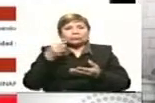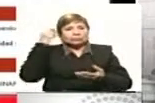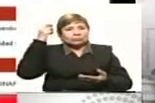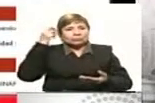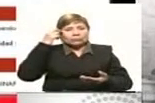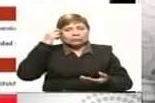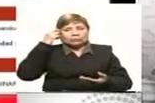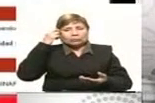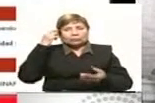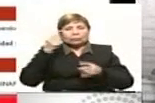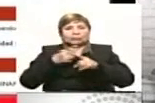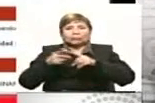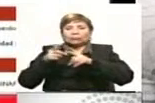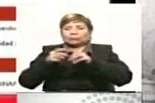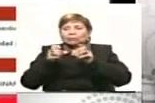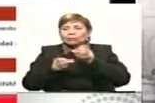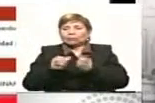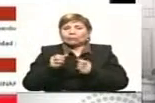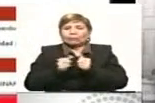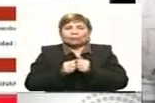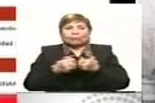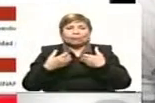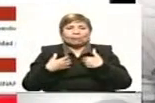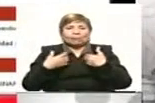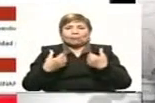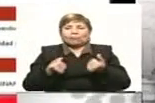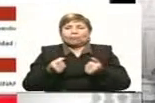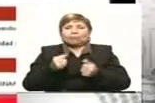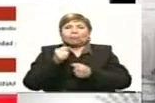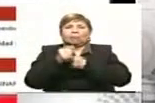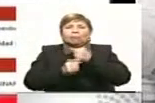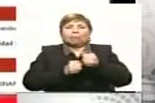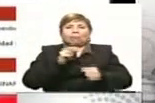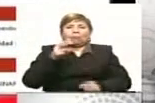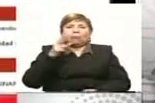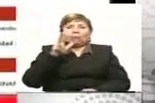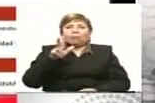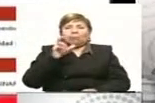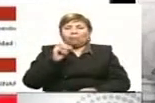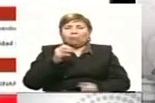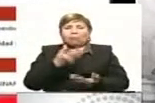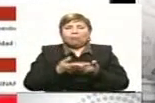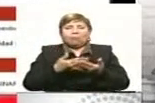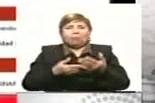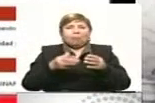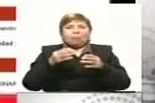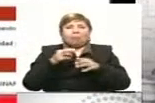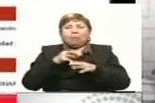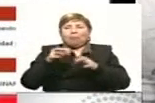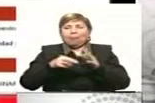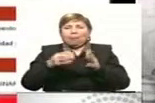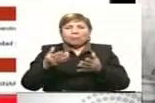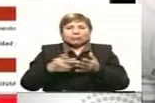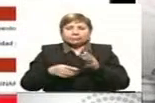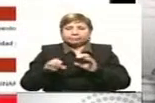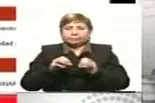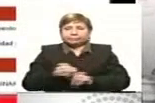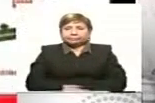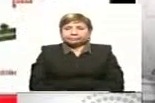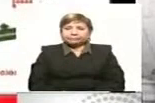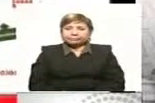Nacional Multisectorial de Salud al año 2030, ¿no? En los respectivos planes, ¿no? La que sigue, por